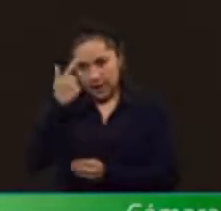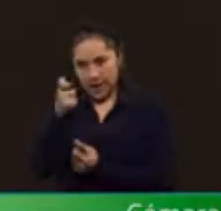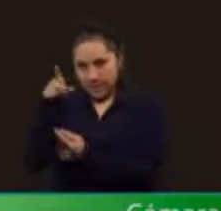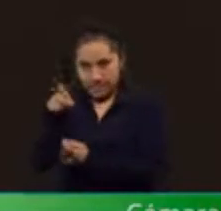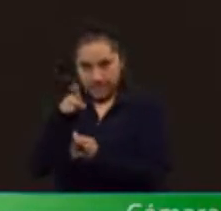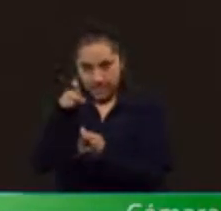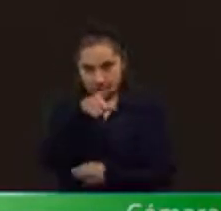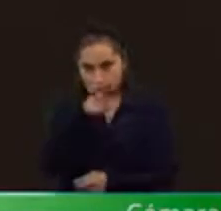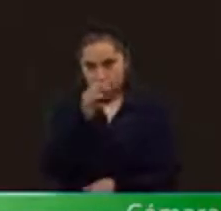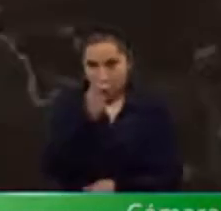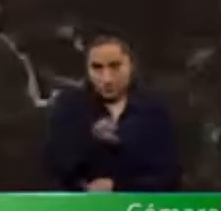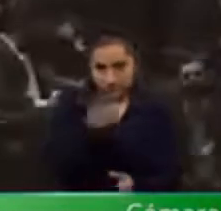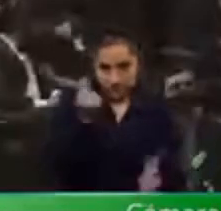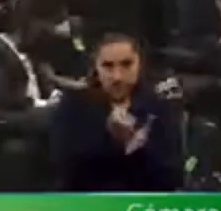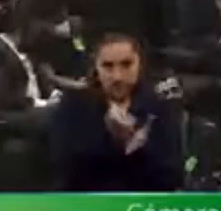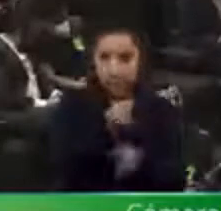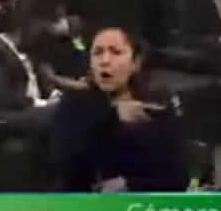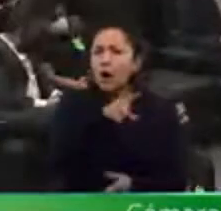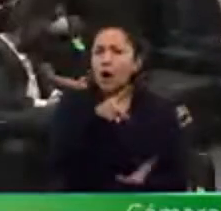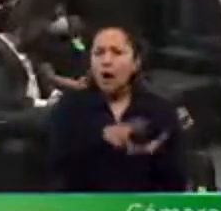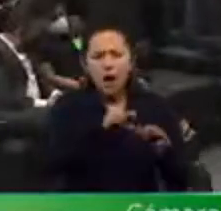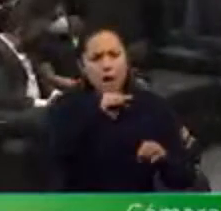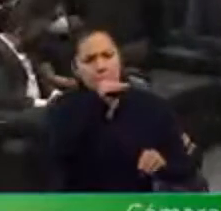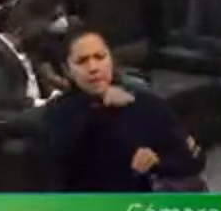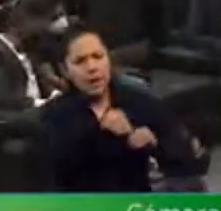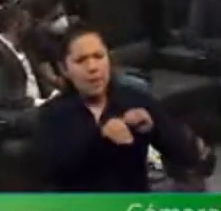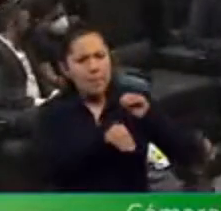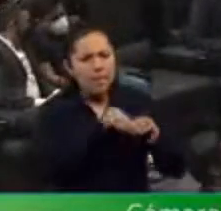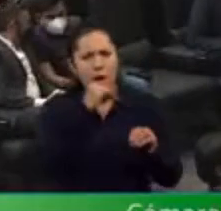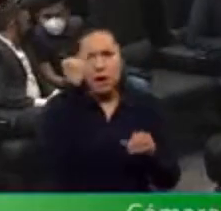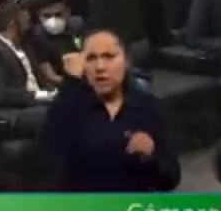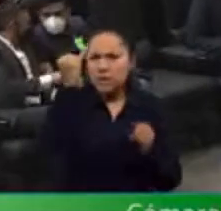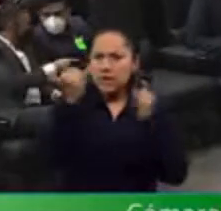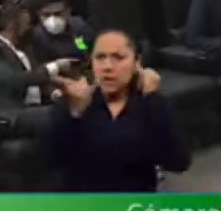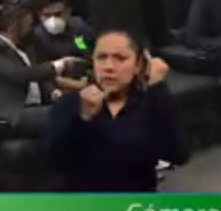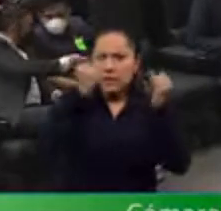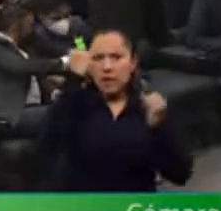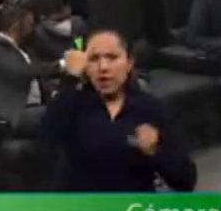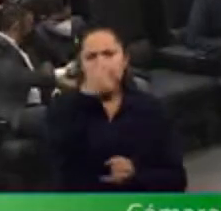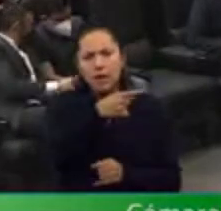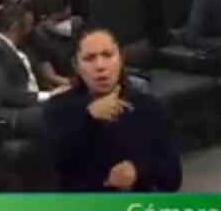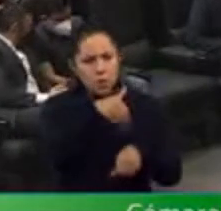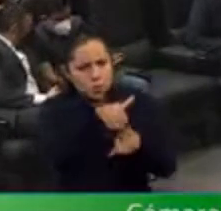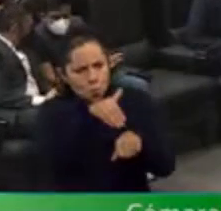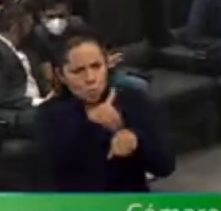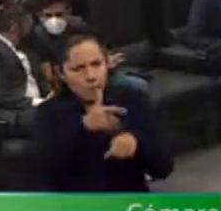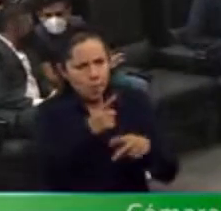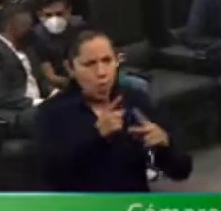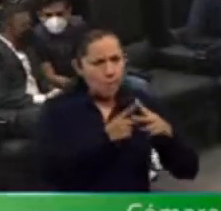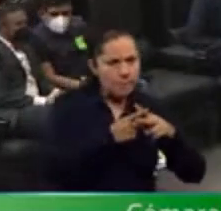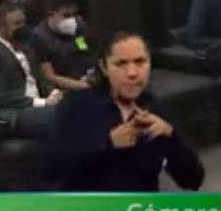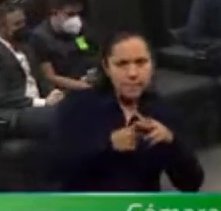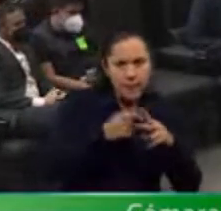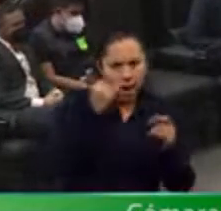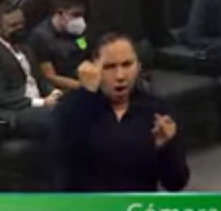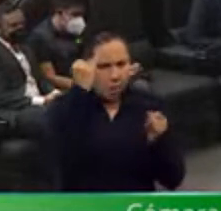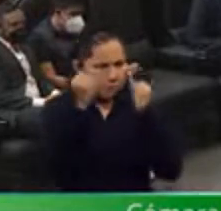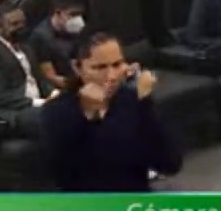alegres. Tan alegres como hemos visto aquí a los diputados de la fracción